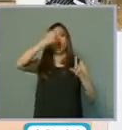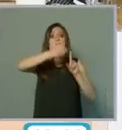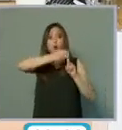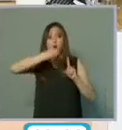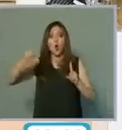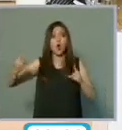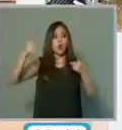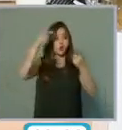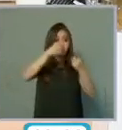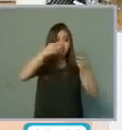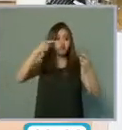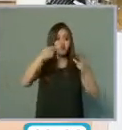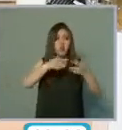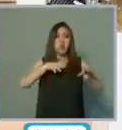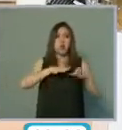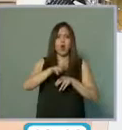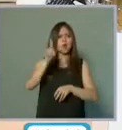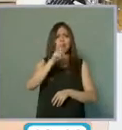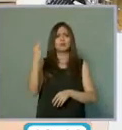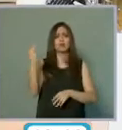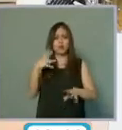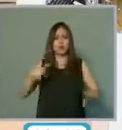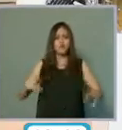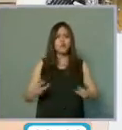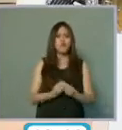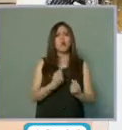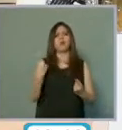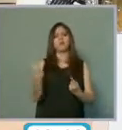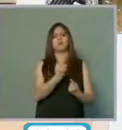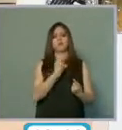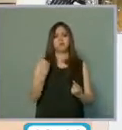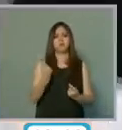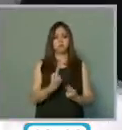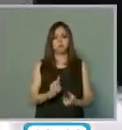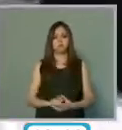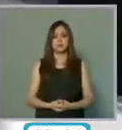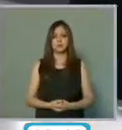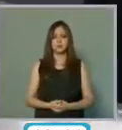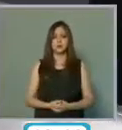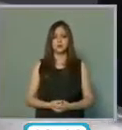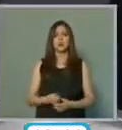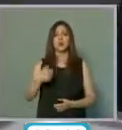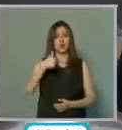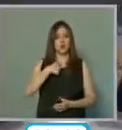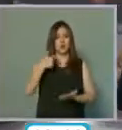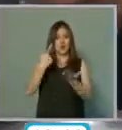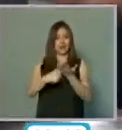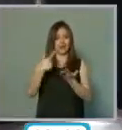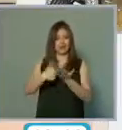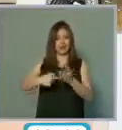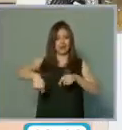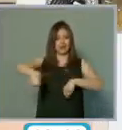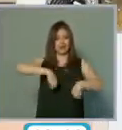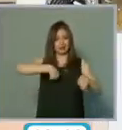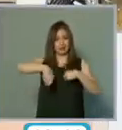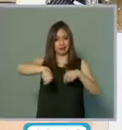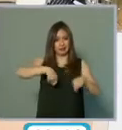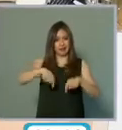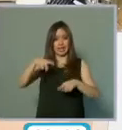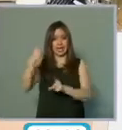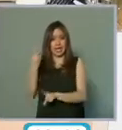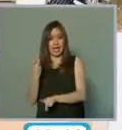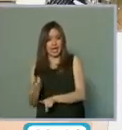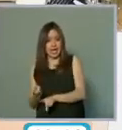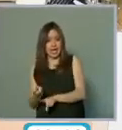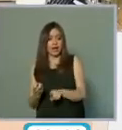orden algún marcado, nada más todo mezclado, ¿ok? Bueno, voy a ir entonces acitronando esto. Y ojo, de esto me va a quedar una